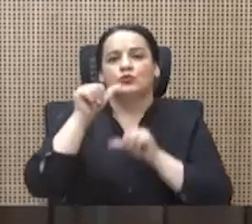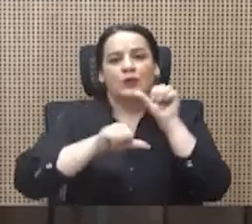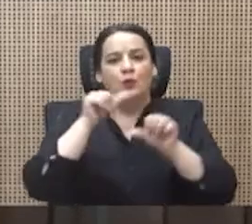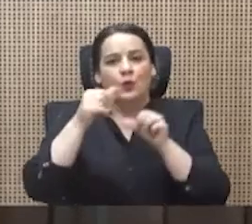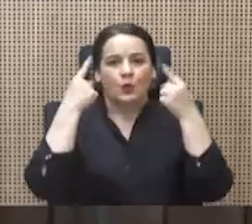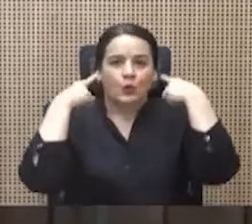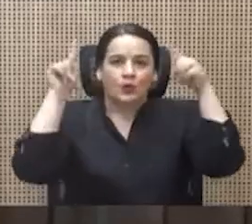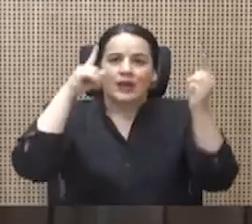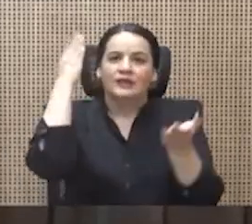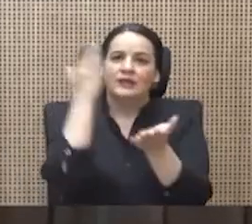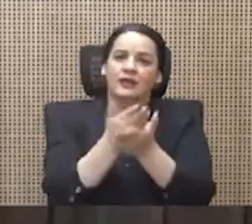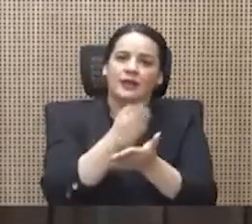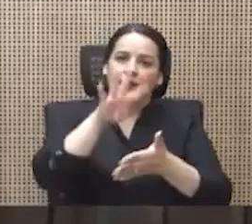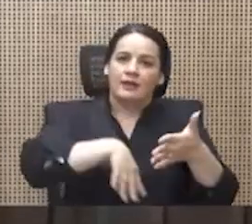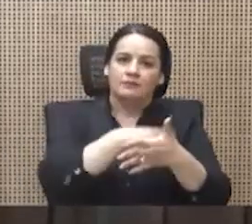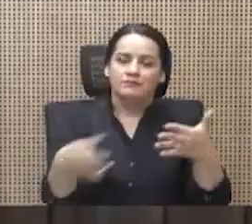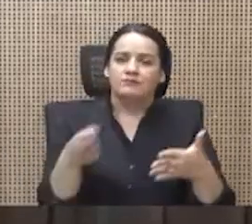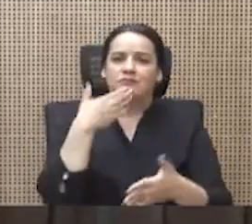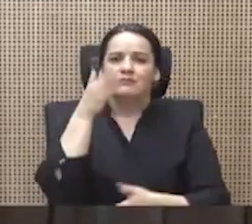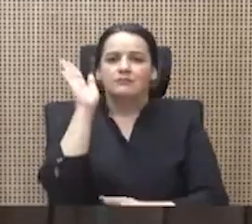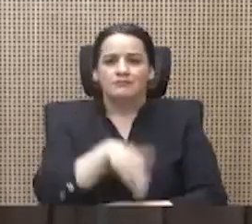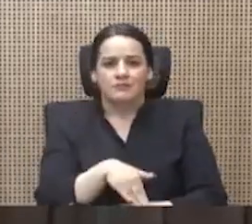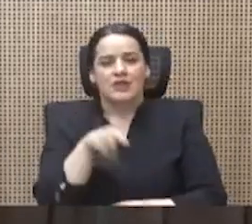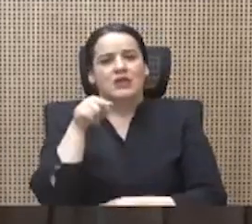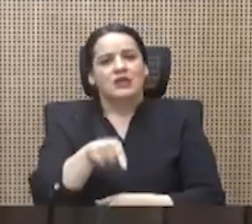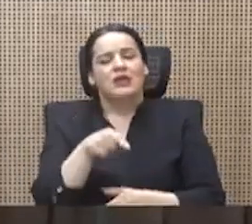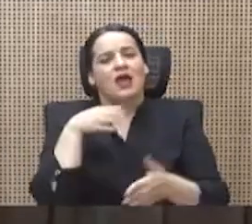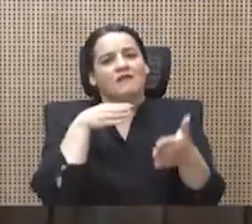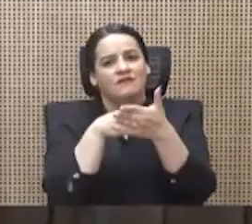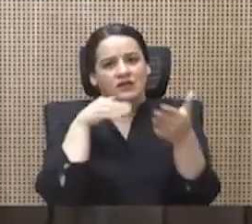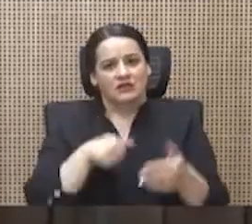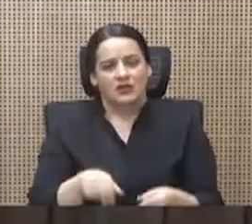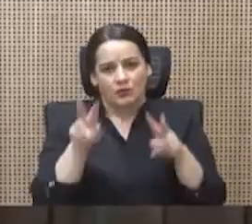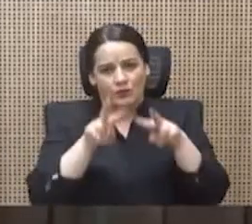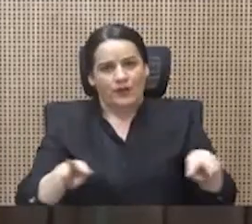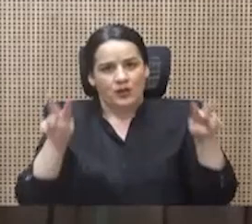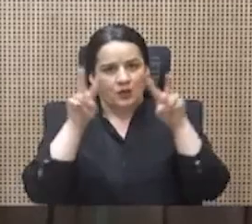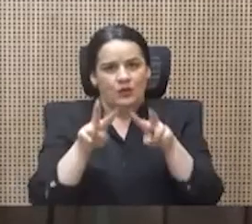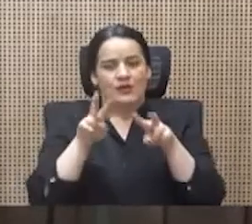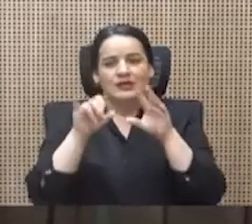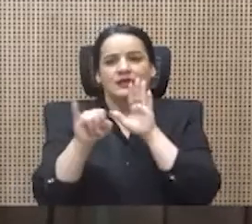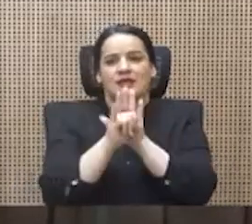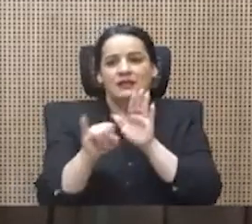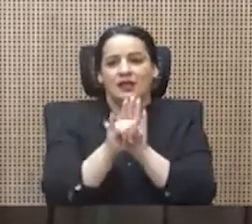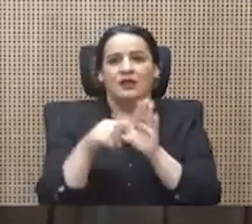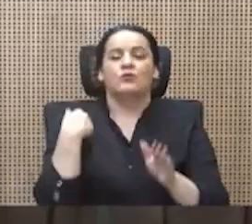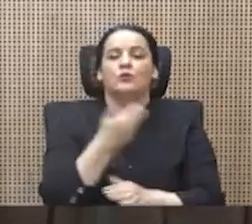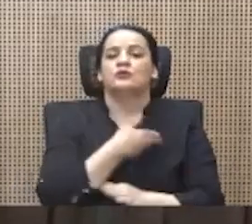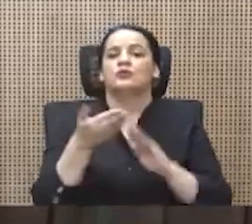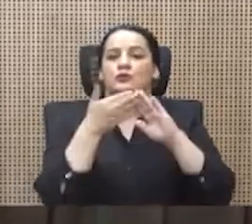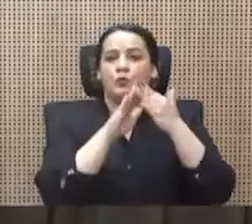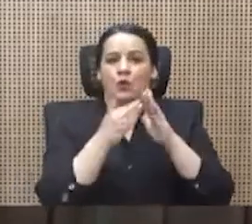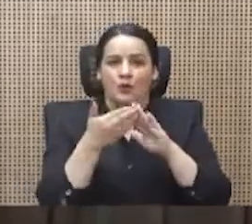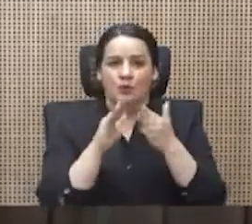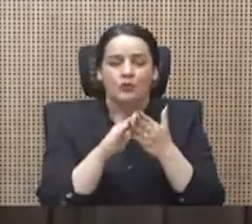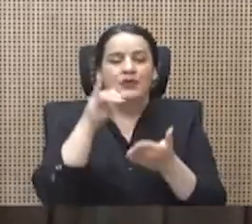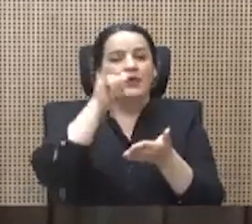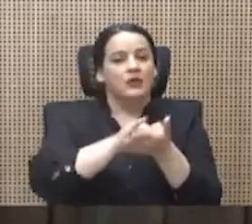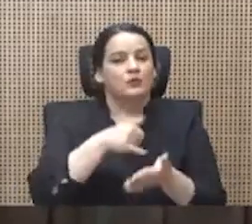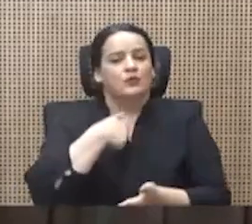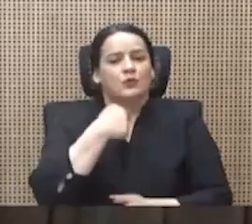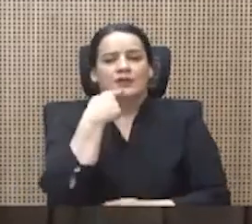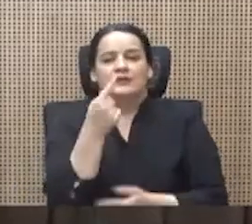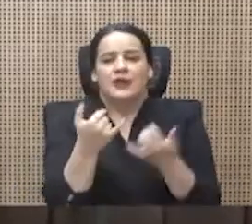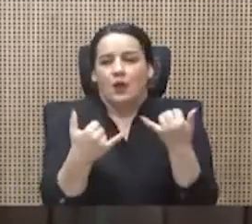lograr detener esta agenda infame que menoscaba los valores y la identidad de nuestros pueblos esto y yo